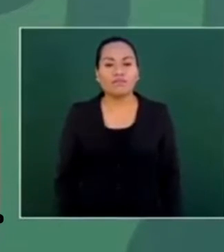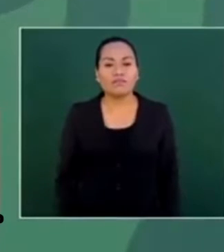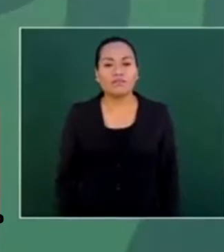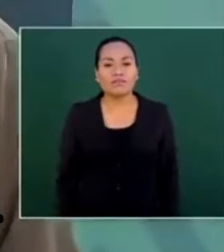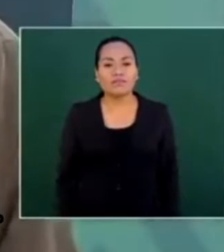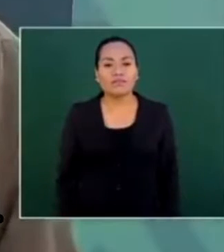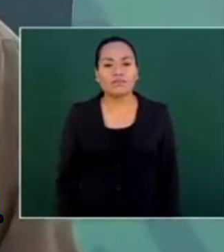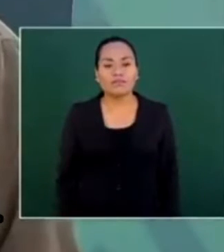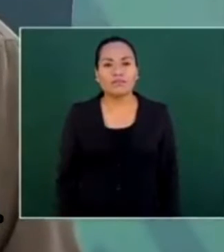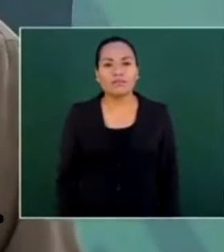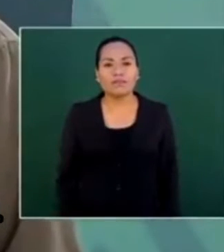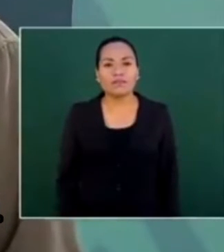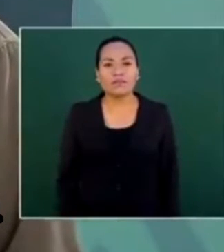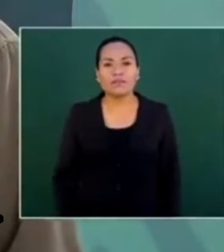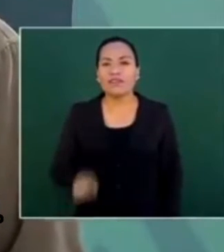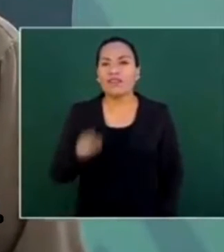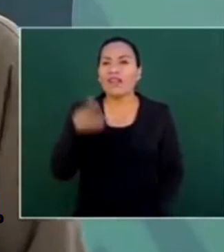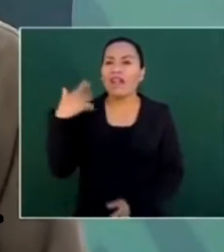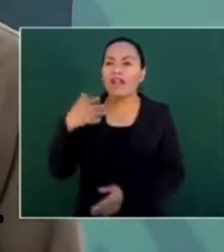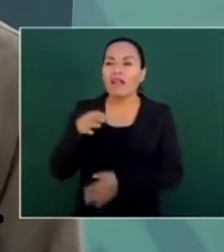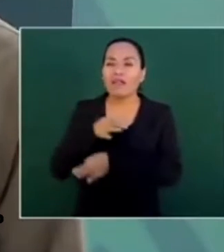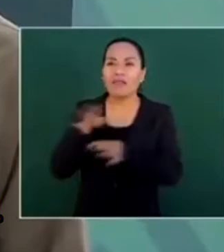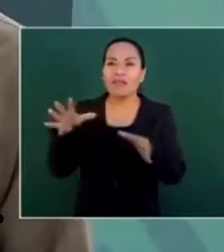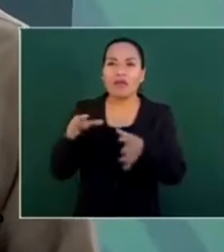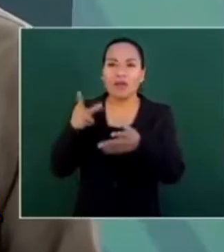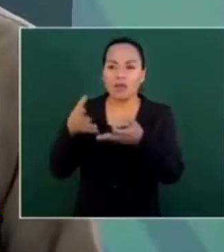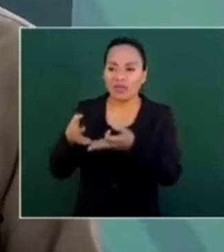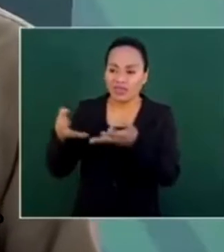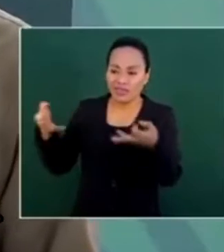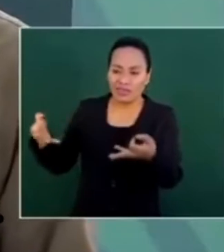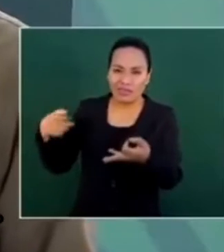un terreno que tienen mis hijos, heredados